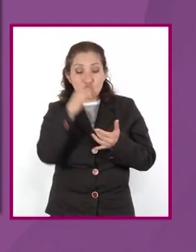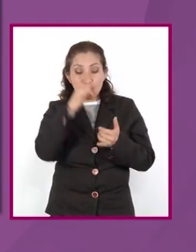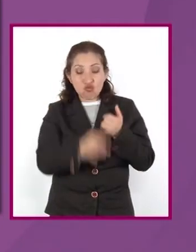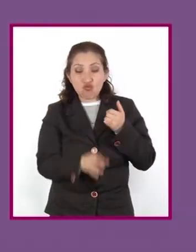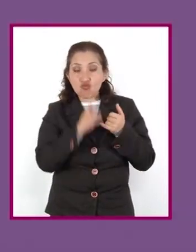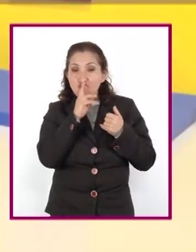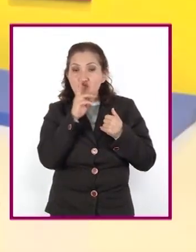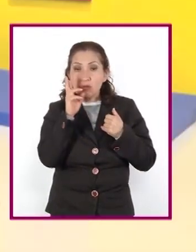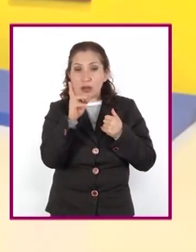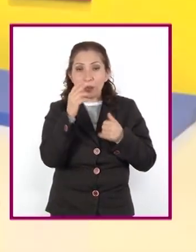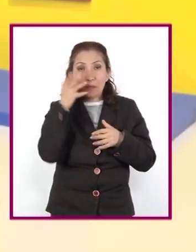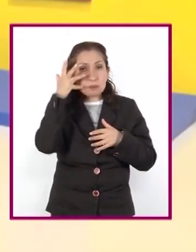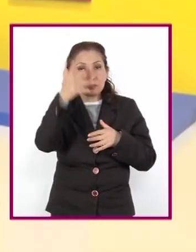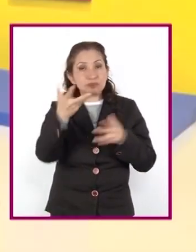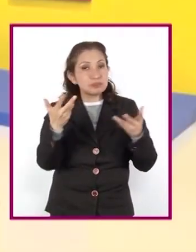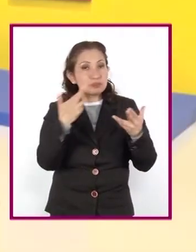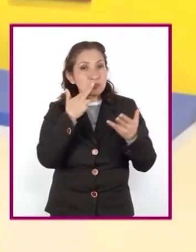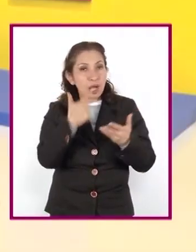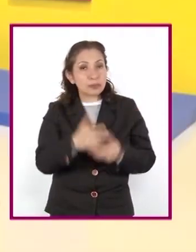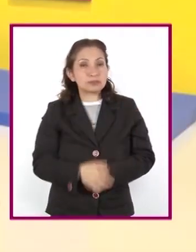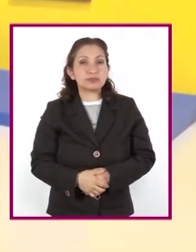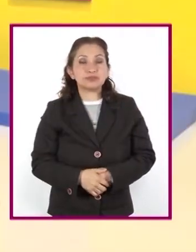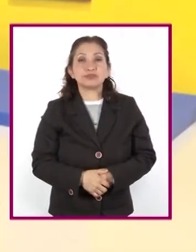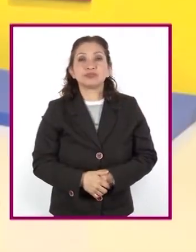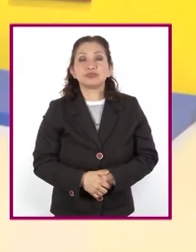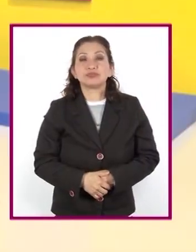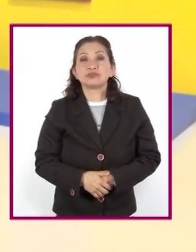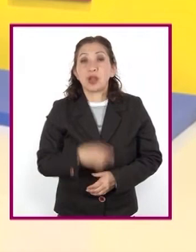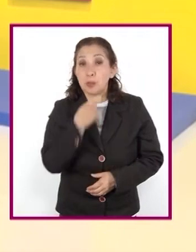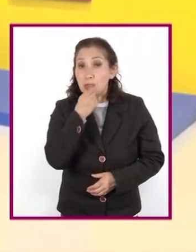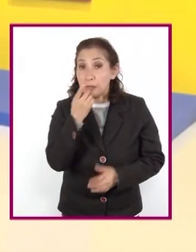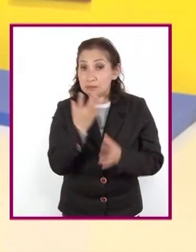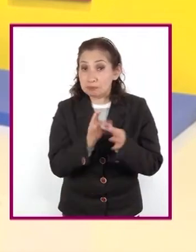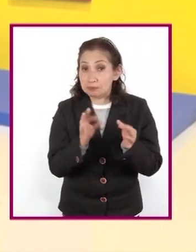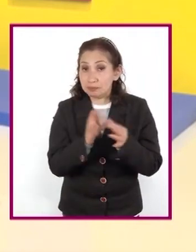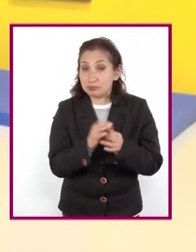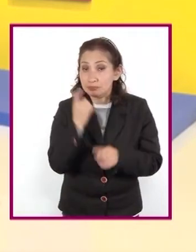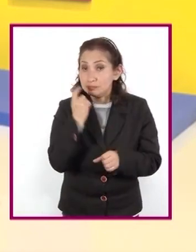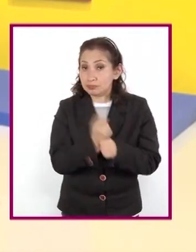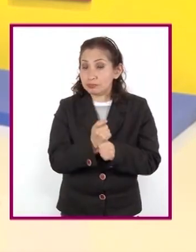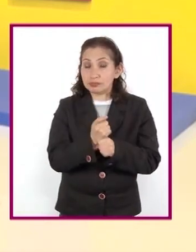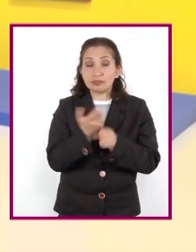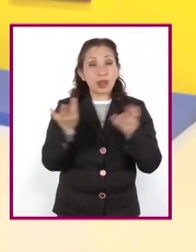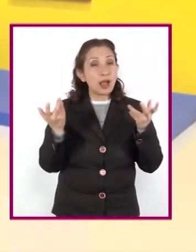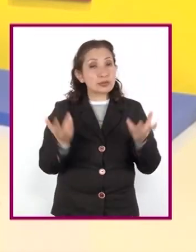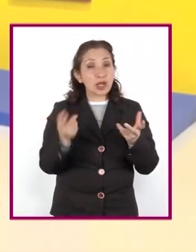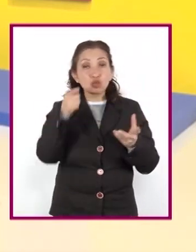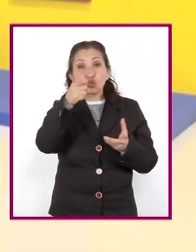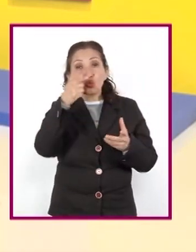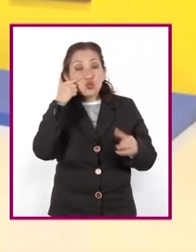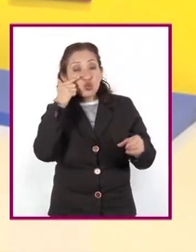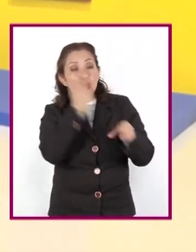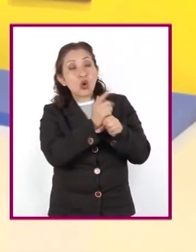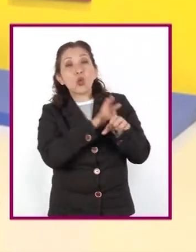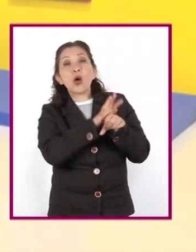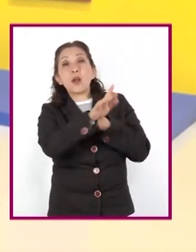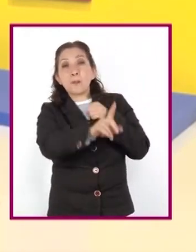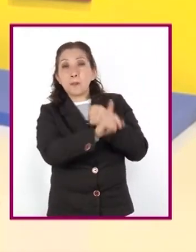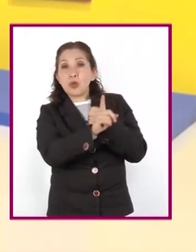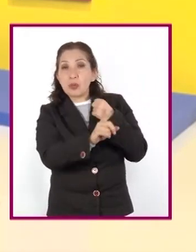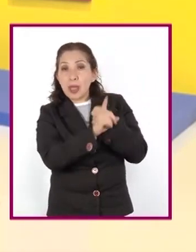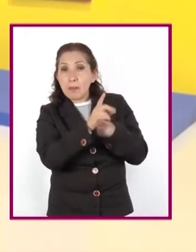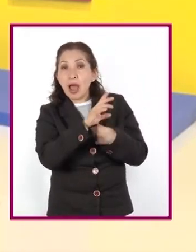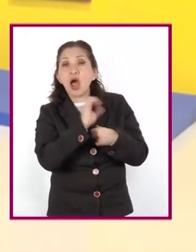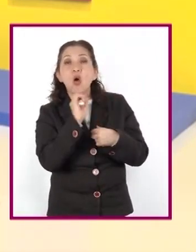conclusiones para mejorar. Como se comentó antes del video, un primer paso es que identifiquen la situación, necesidad